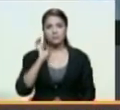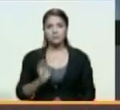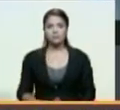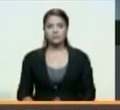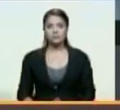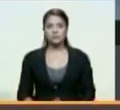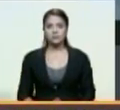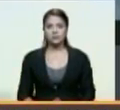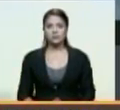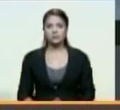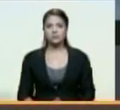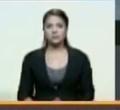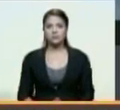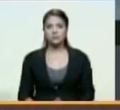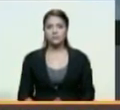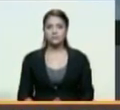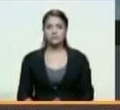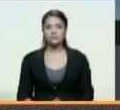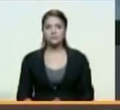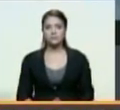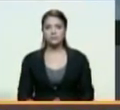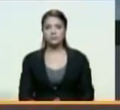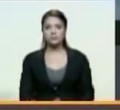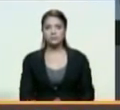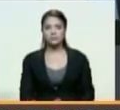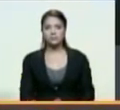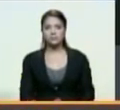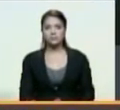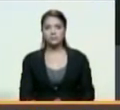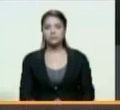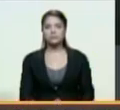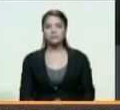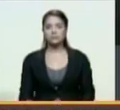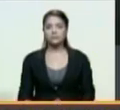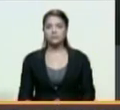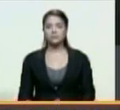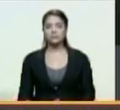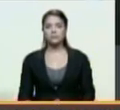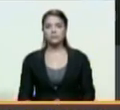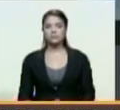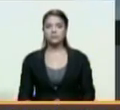President Obama, are you trying to get up? President Trump.